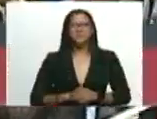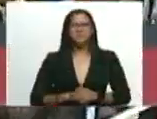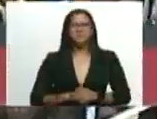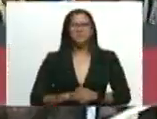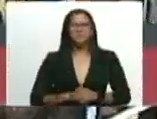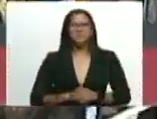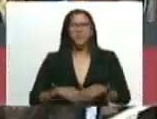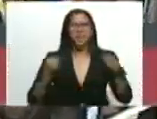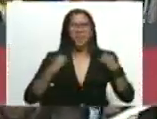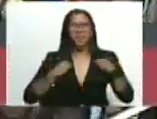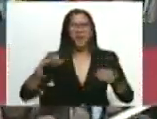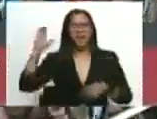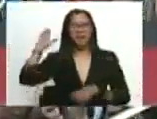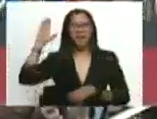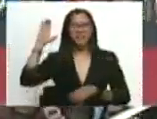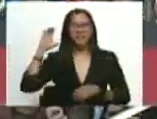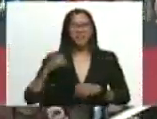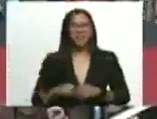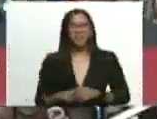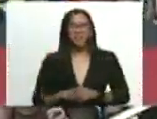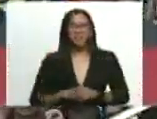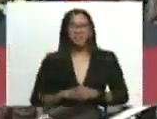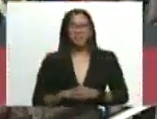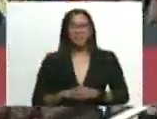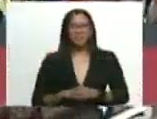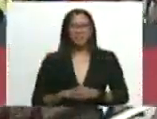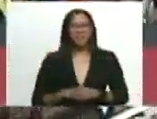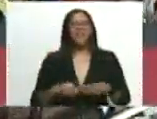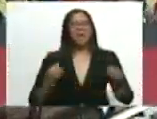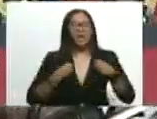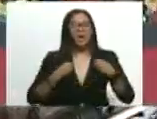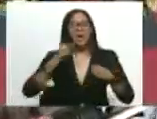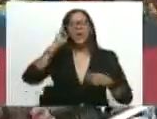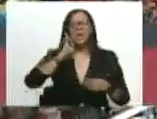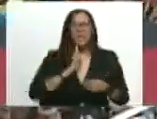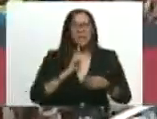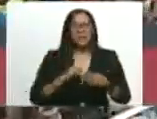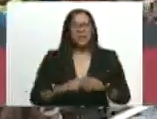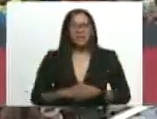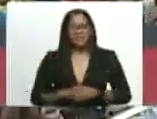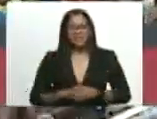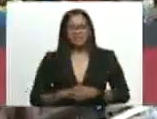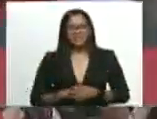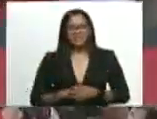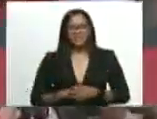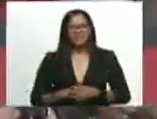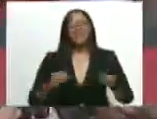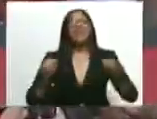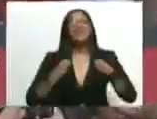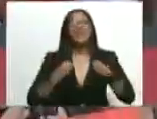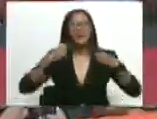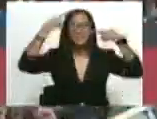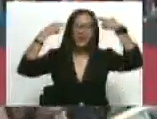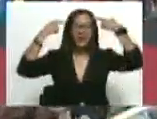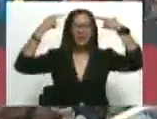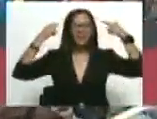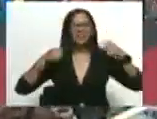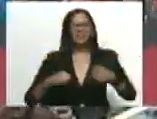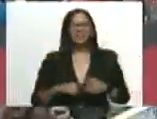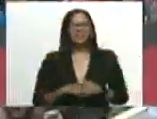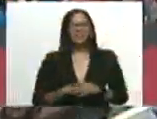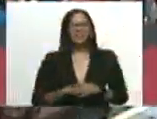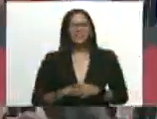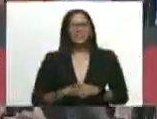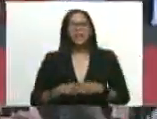Que viva la patria que viva Bolívar que viva Chávez